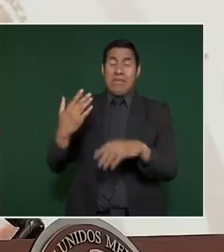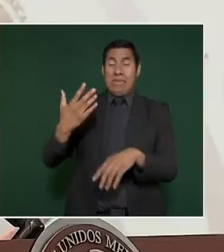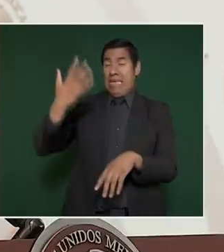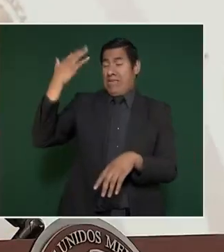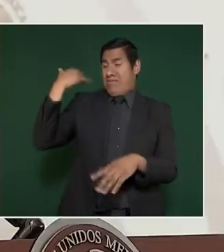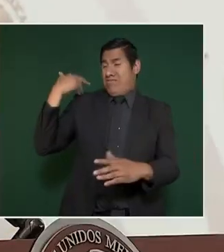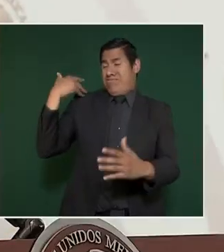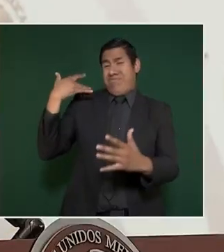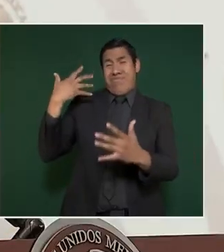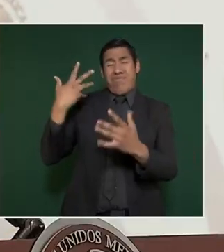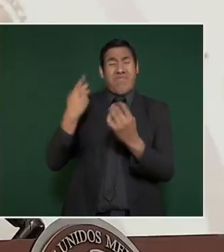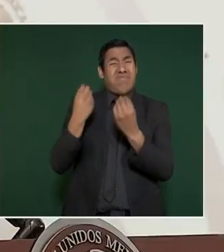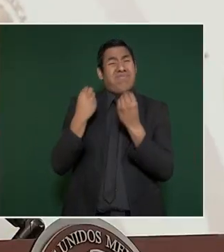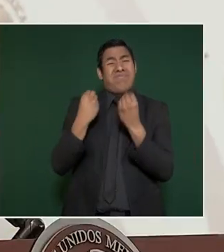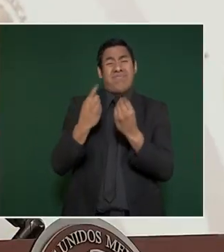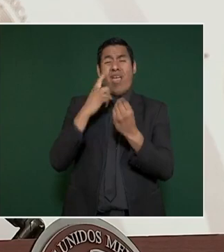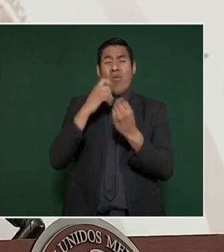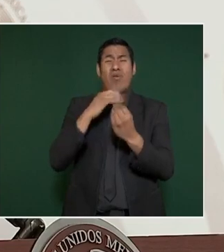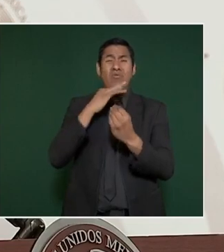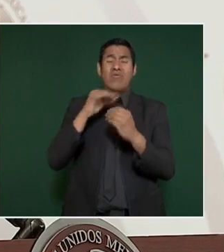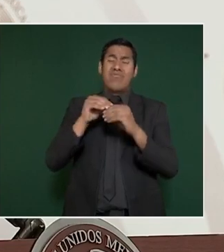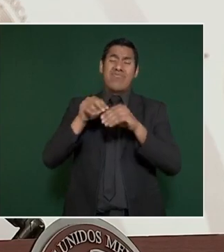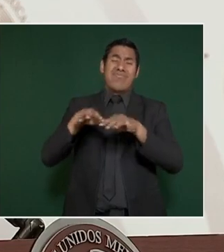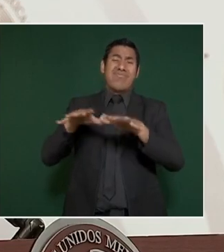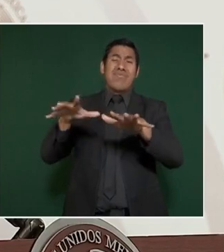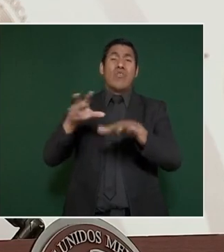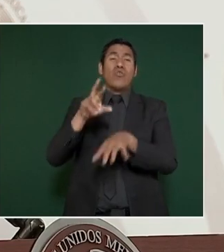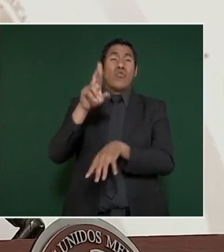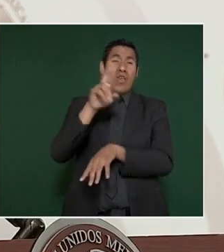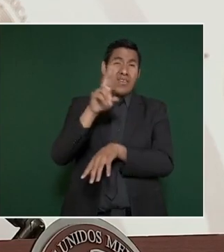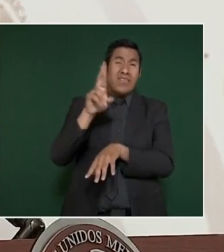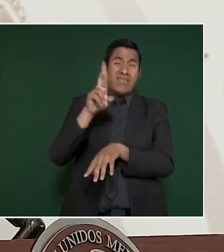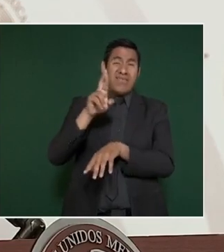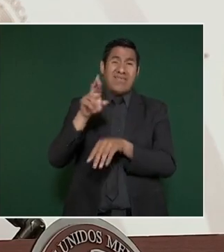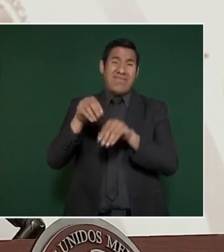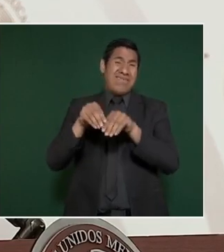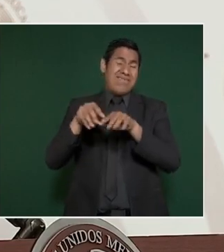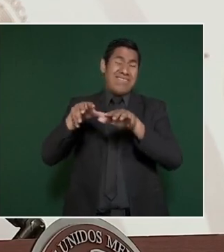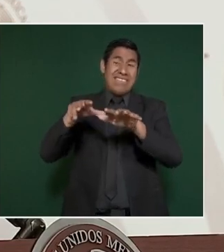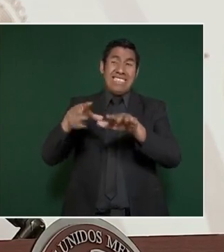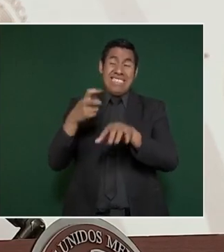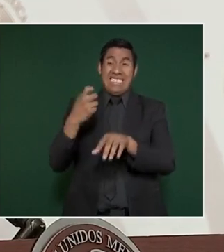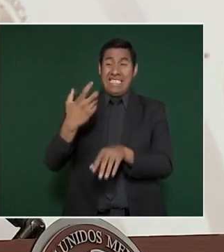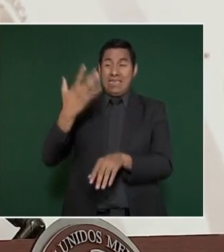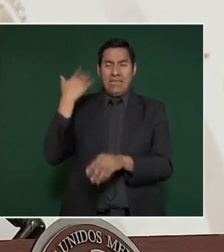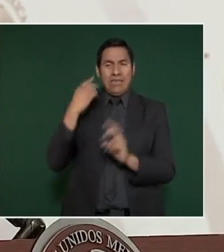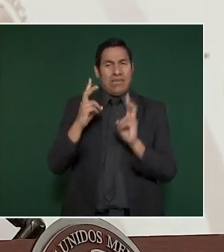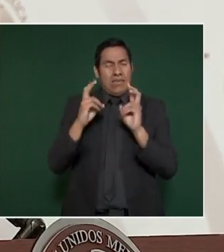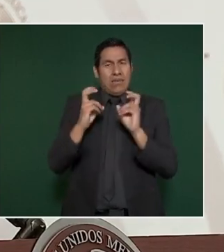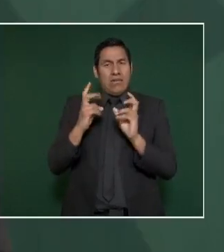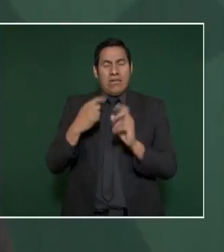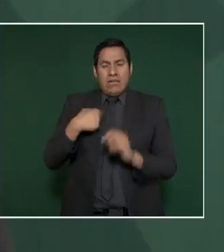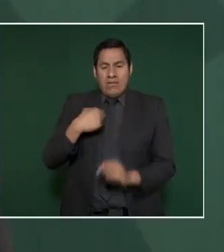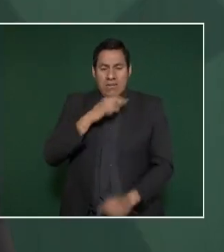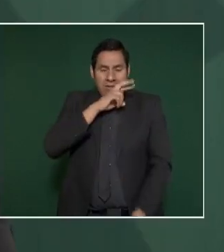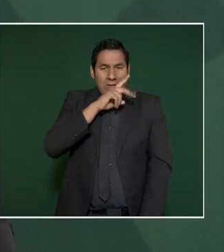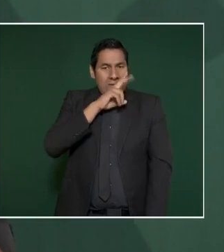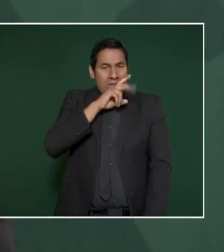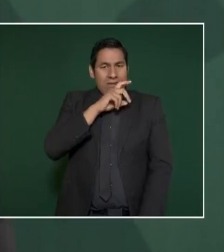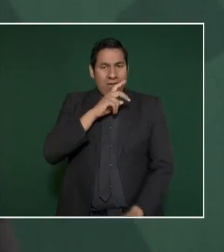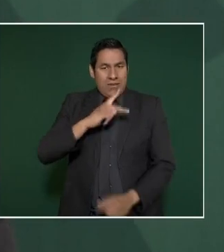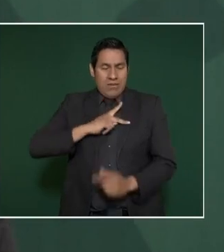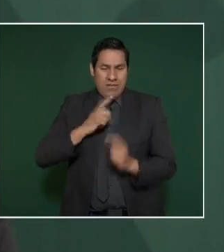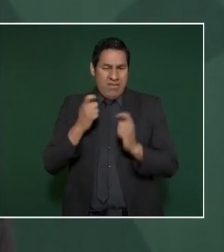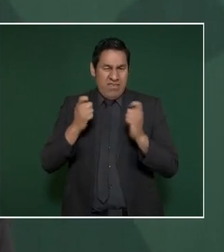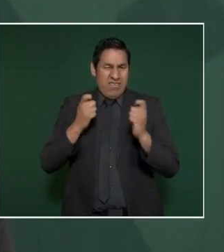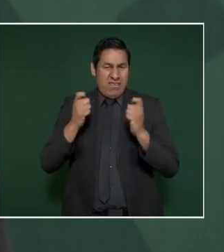abiertamente no este a las playas de Rosarito ha sido uno de los temas más preocupantes para nuestra administración y que hemos venido